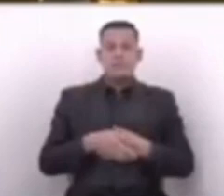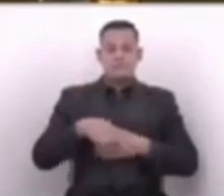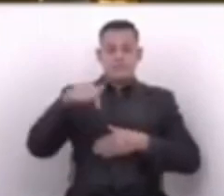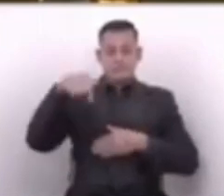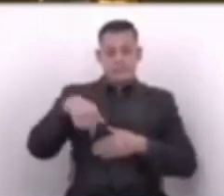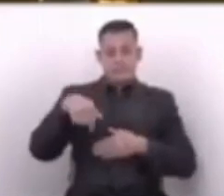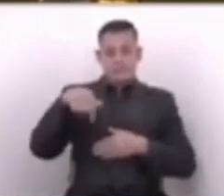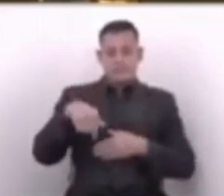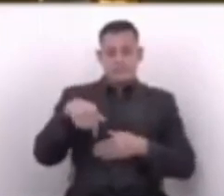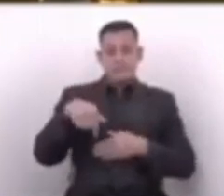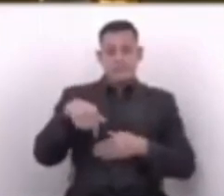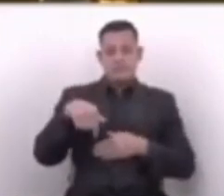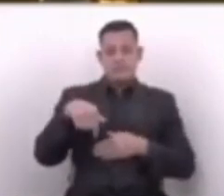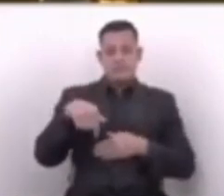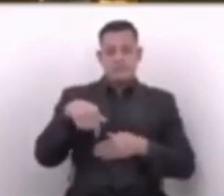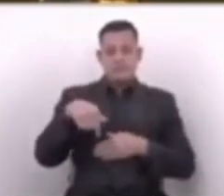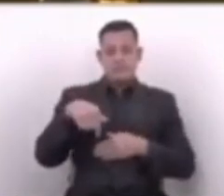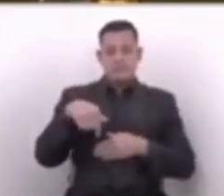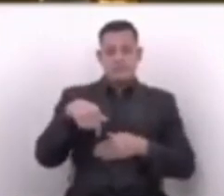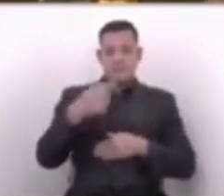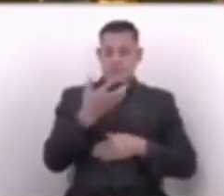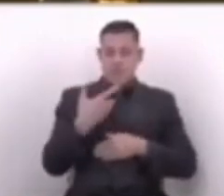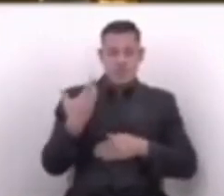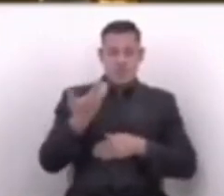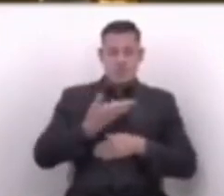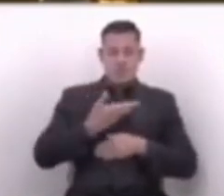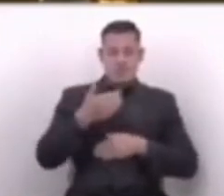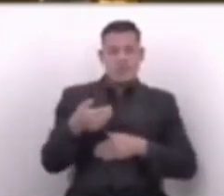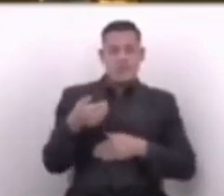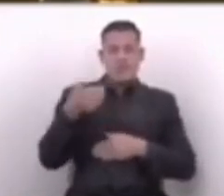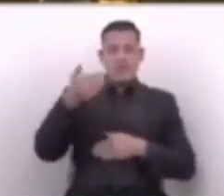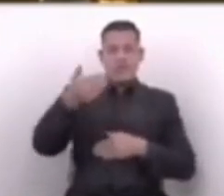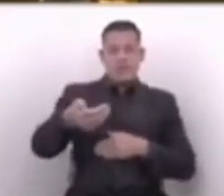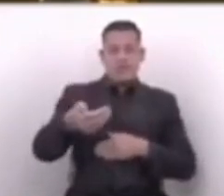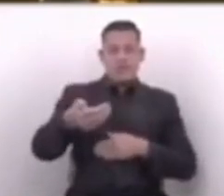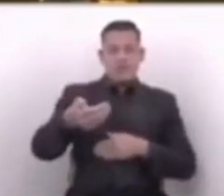Ahora, a pesar de todos estos años